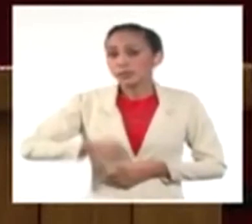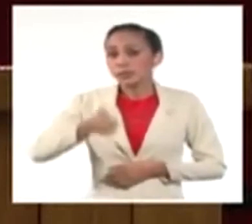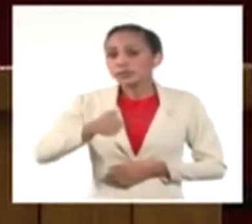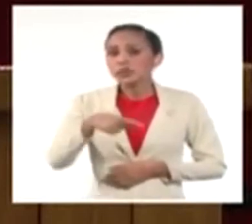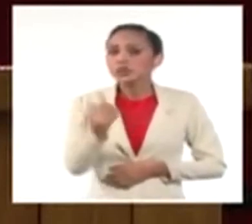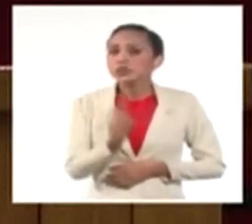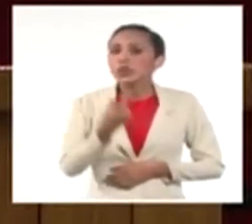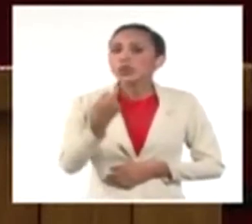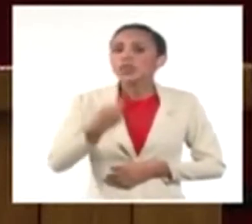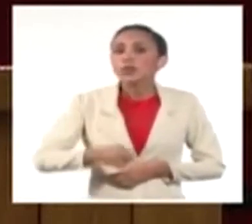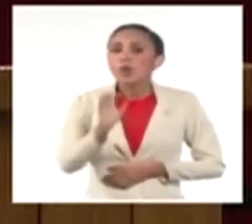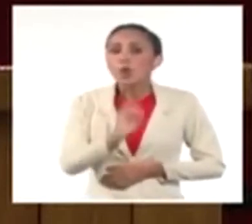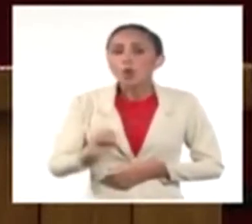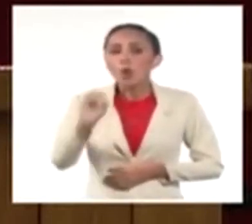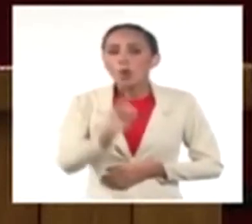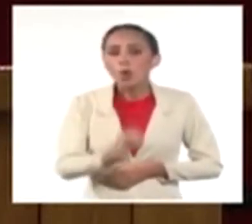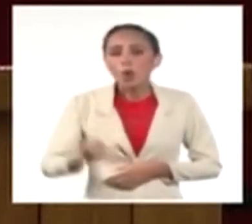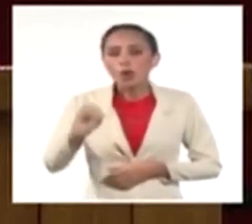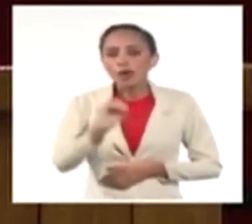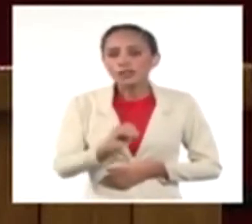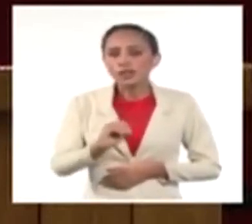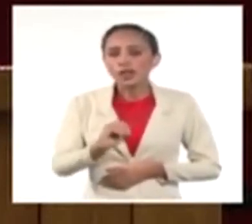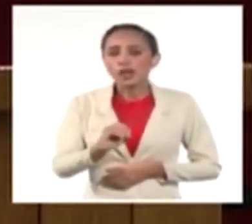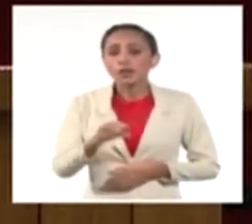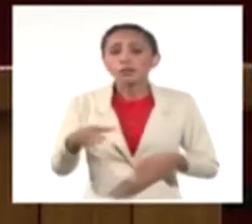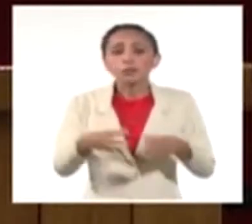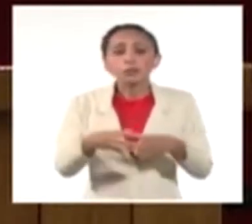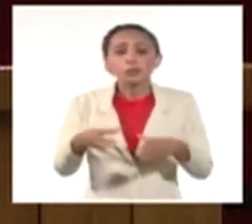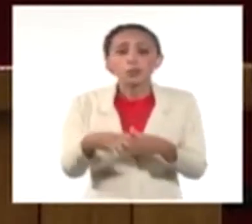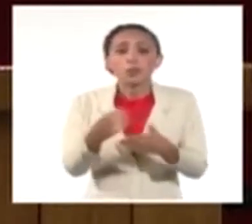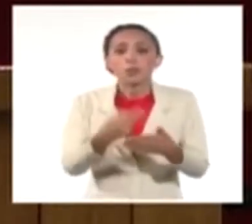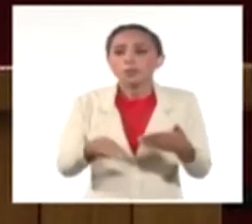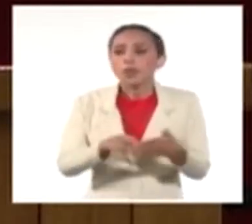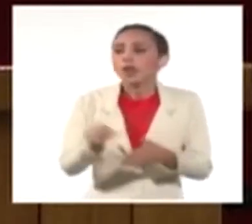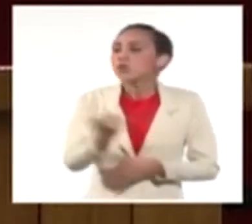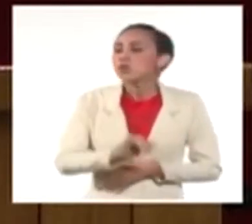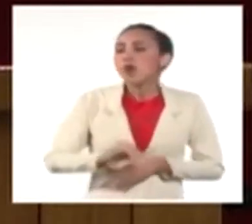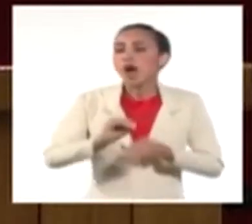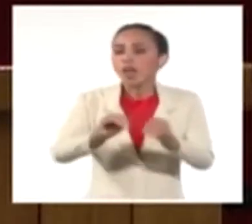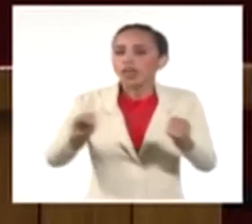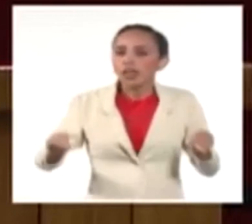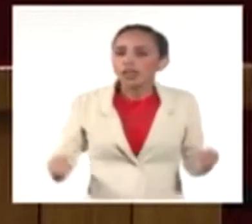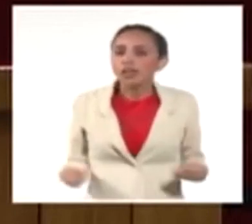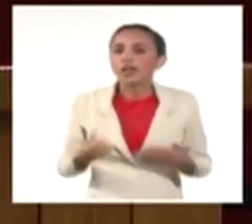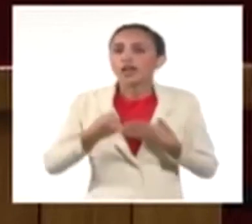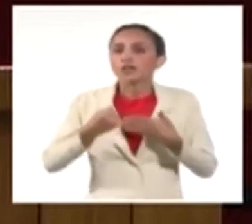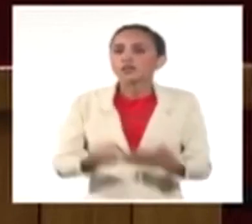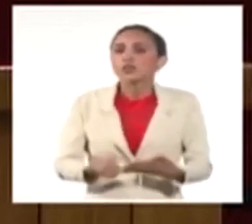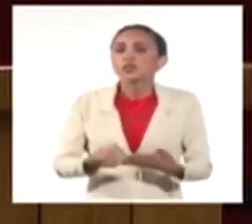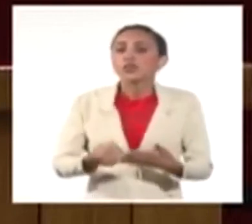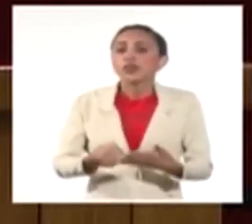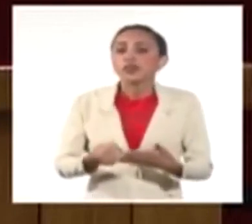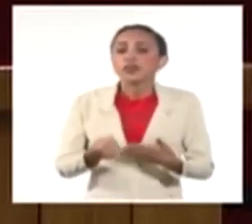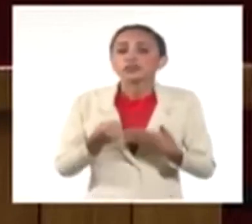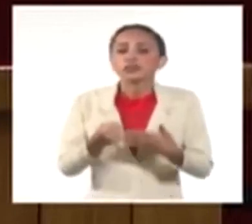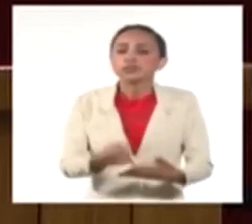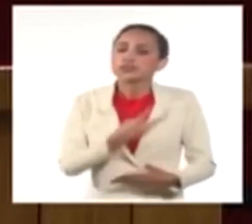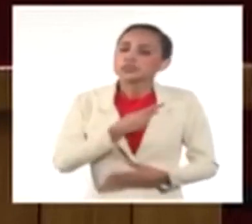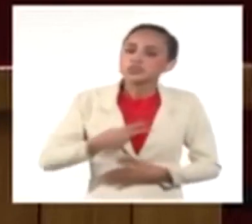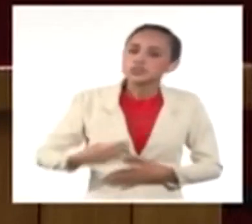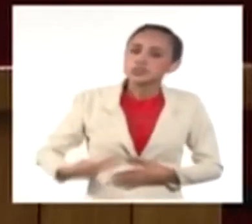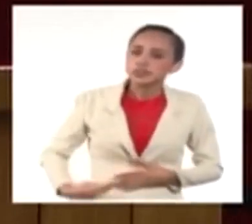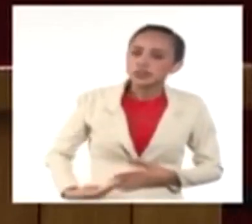un movimiento popular que llame y aliente a la solidaridad y sensibilidad